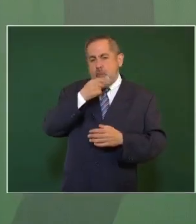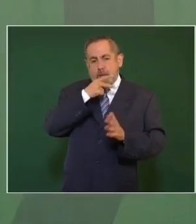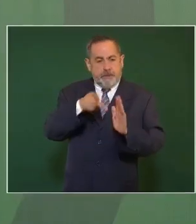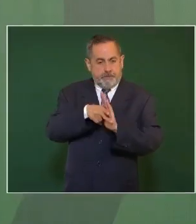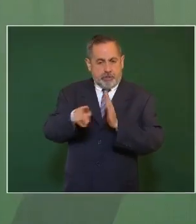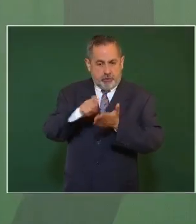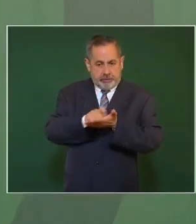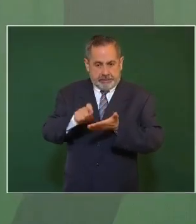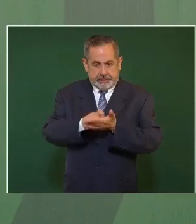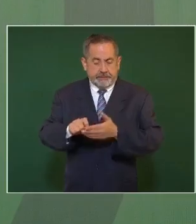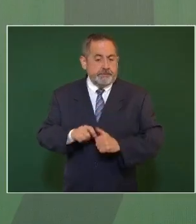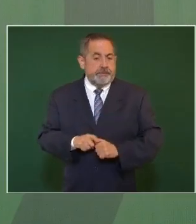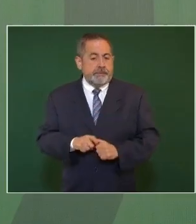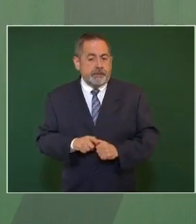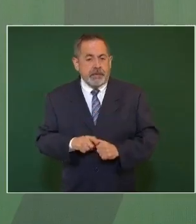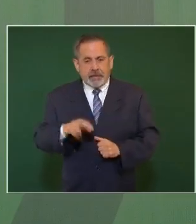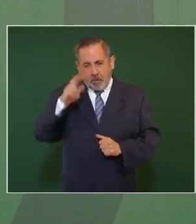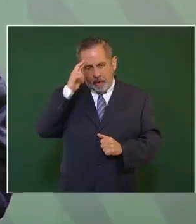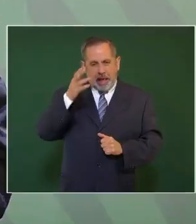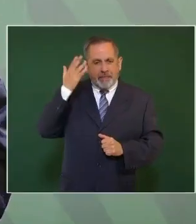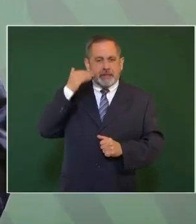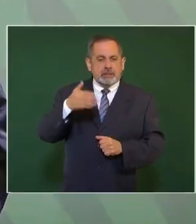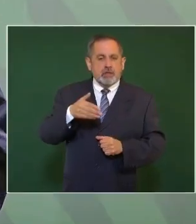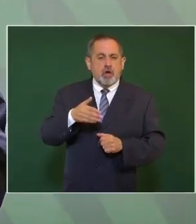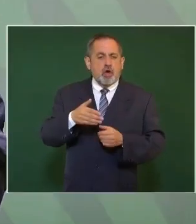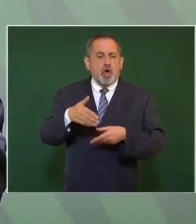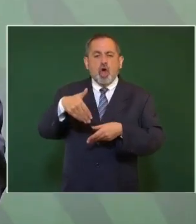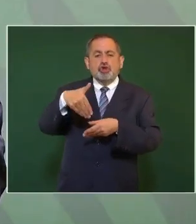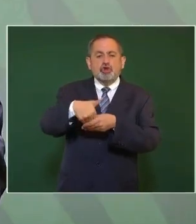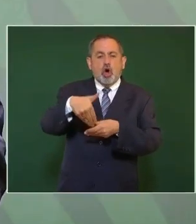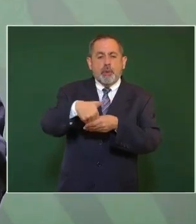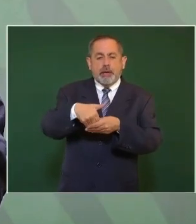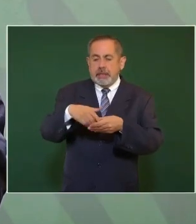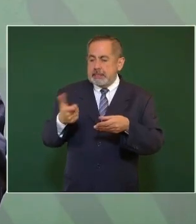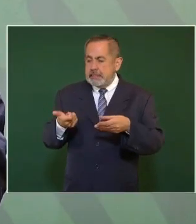donde estaba de moda el sobre.